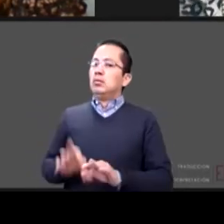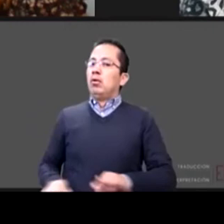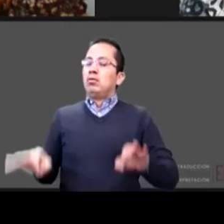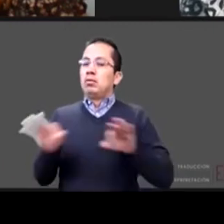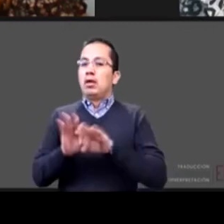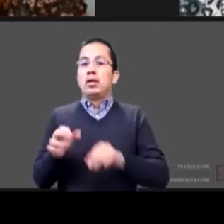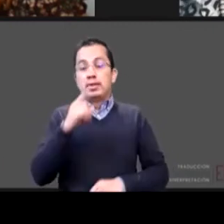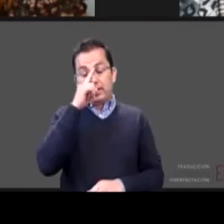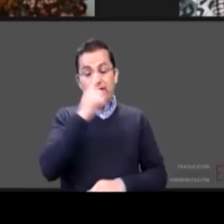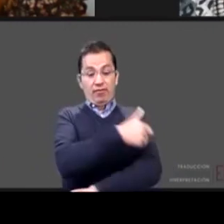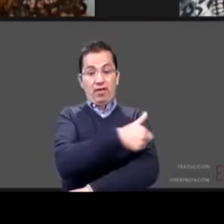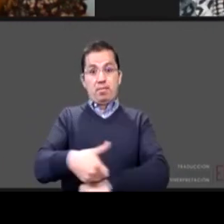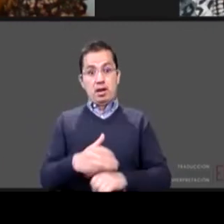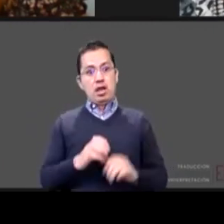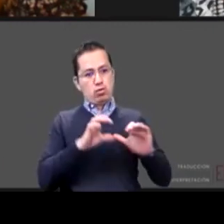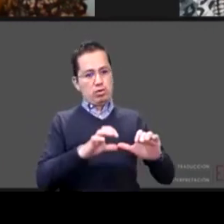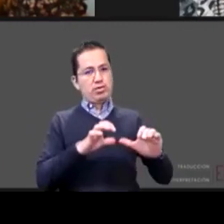que